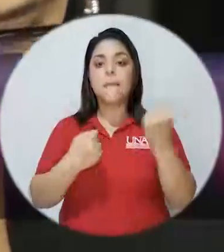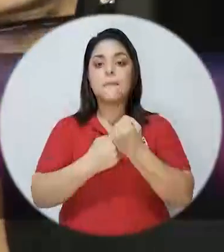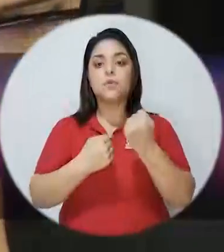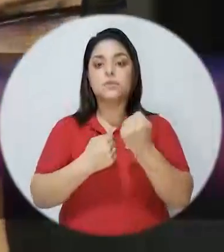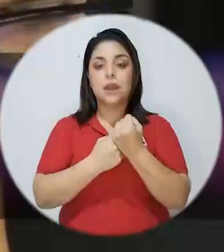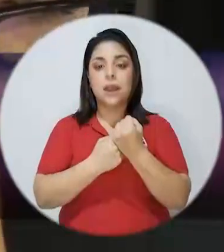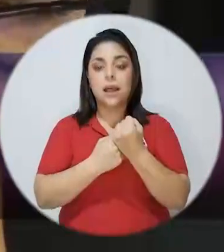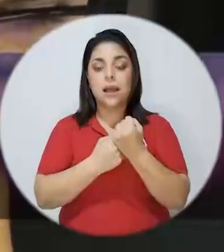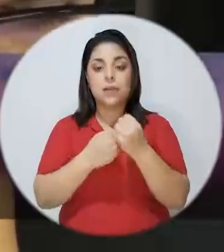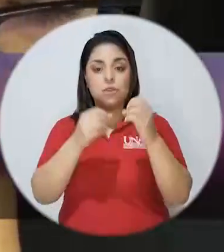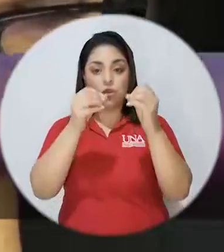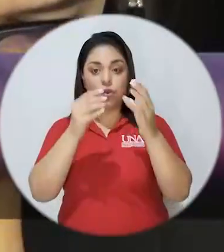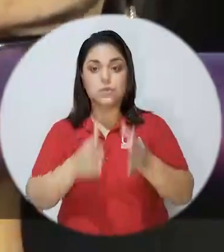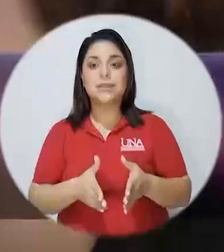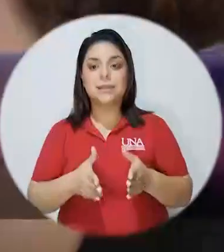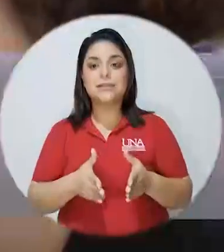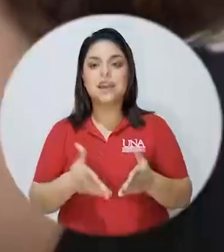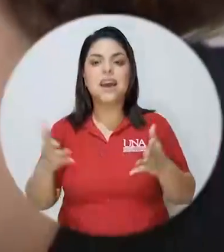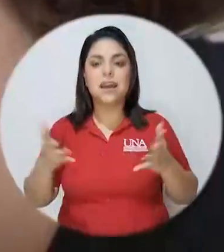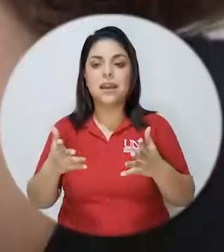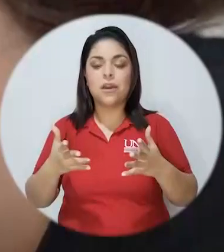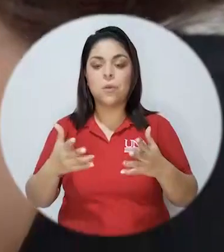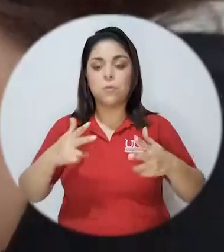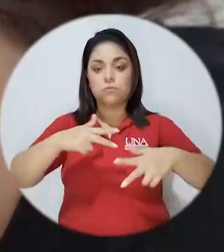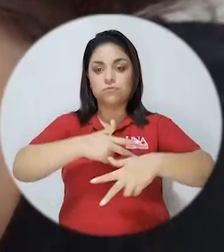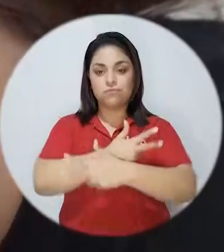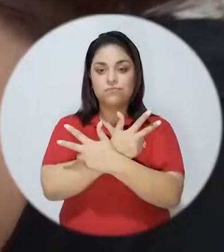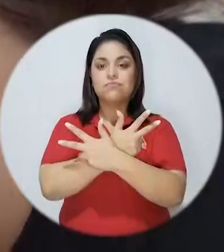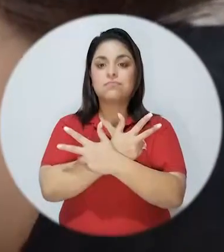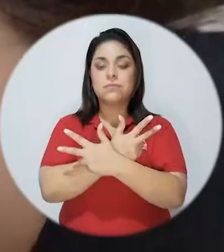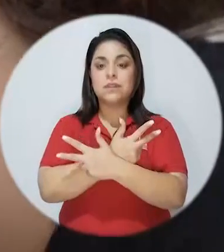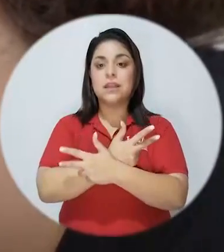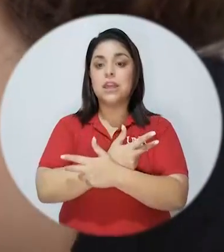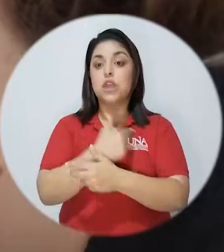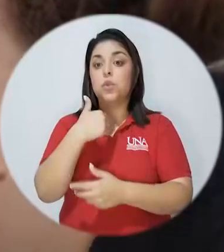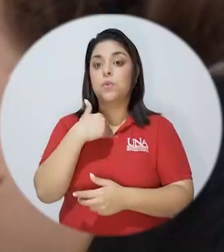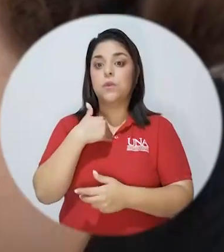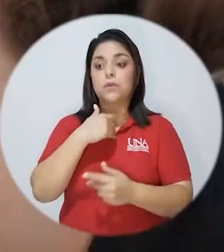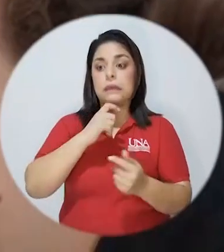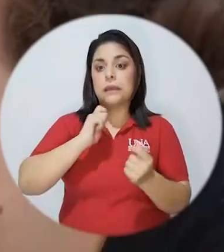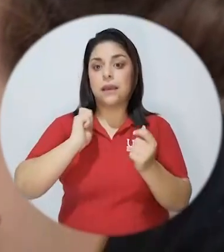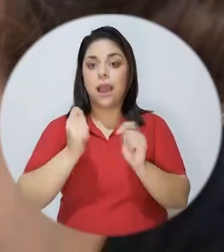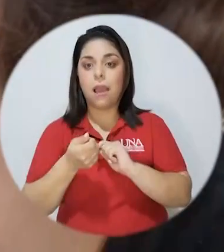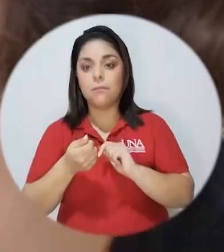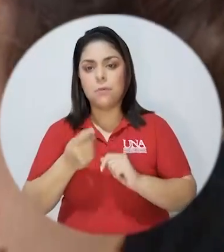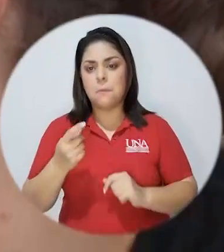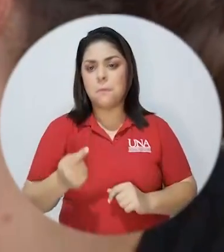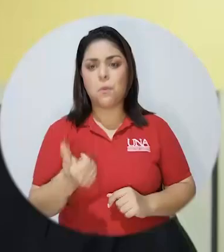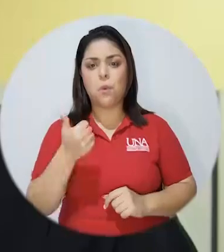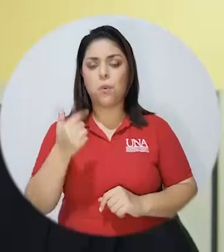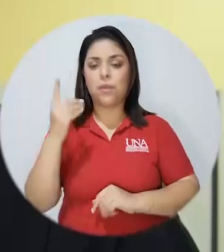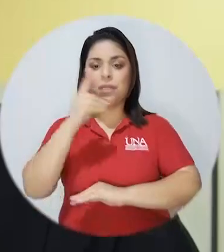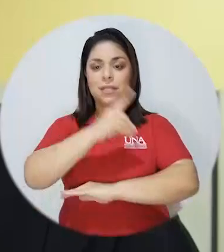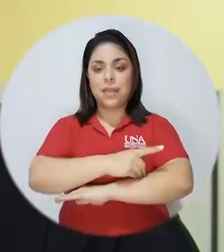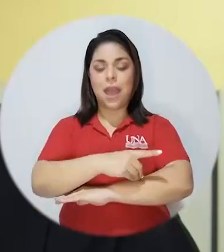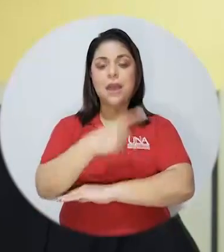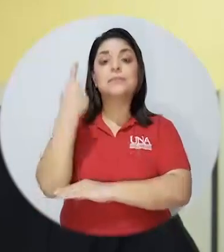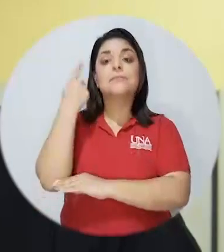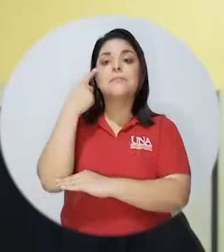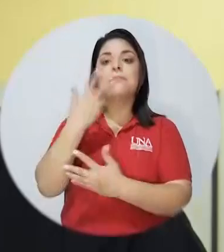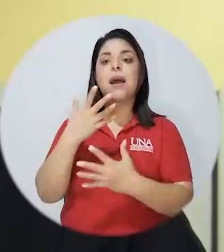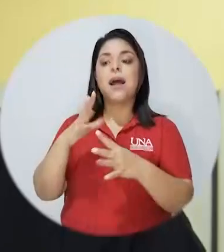online. Y tuvieron que dar el salto en pocos días prácticamente